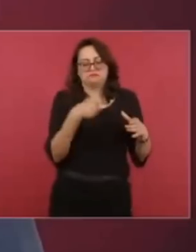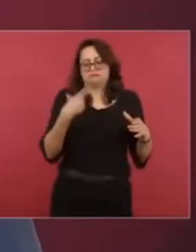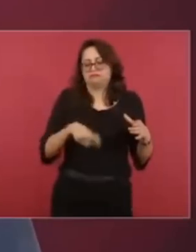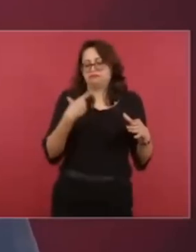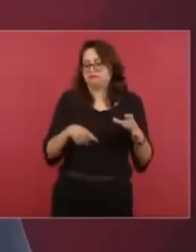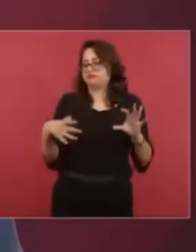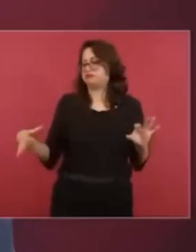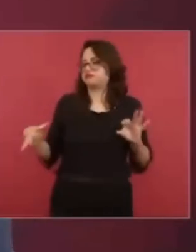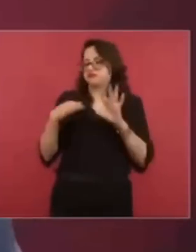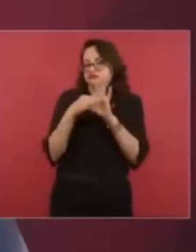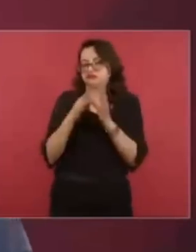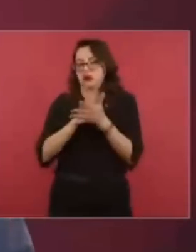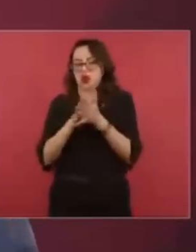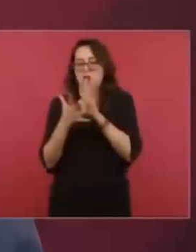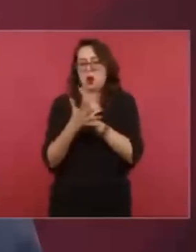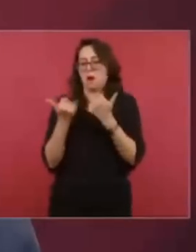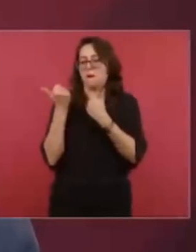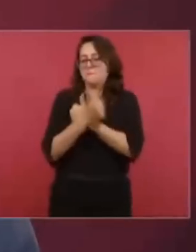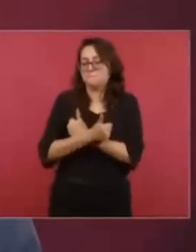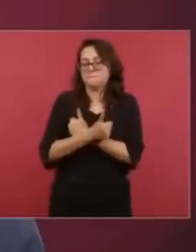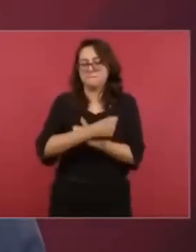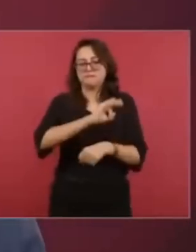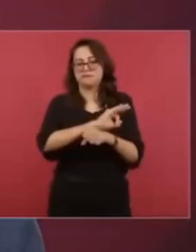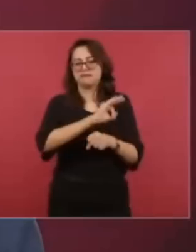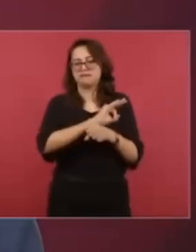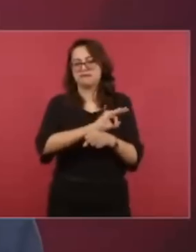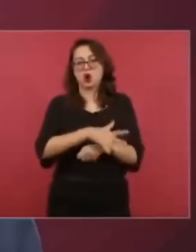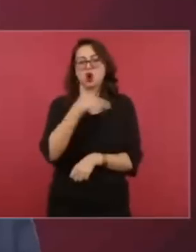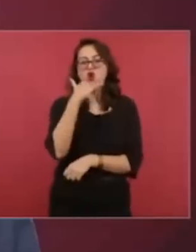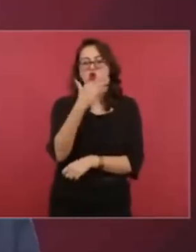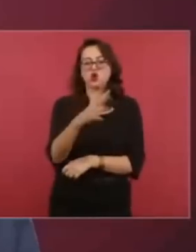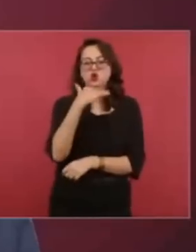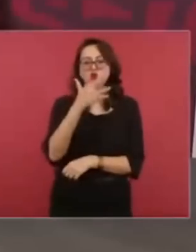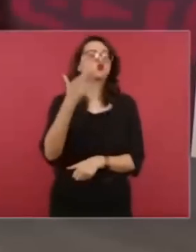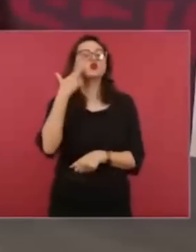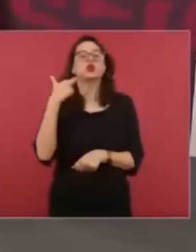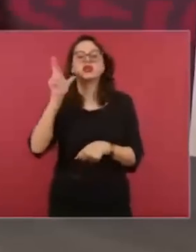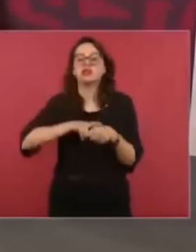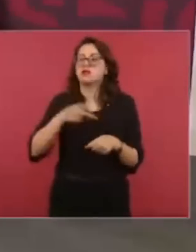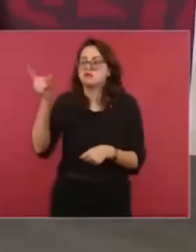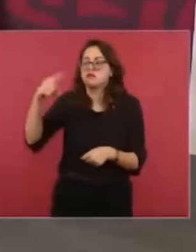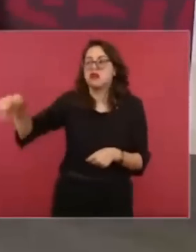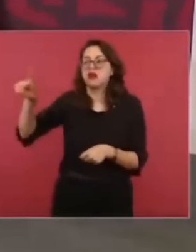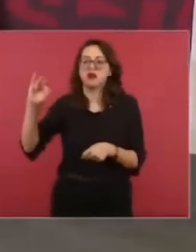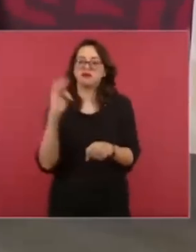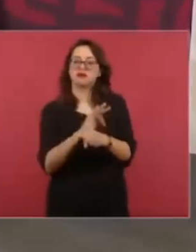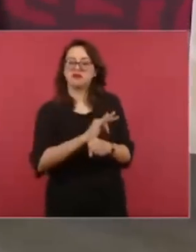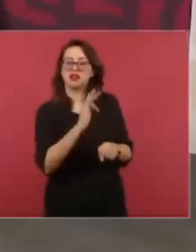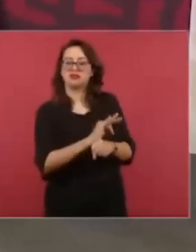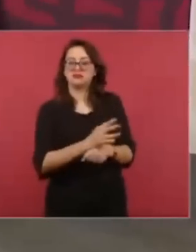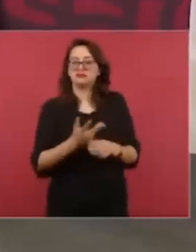Para que coman En un mes Ochenta mil pesos Extra No crean que